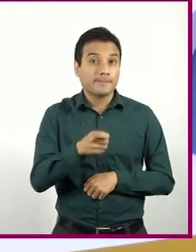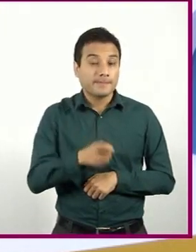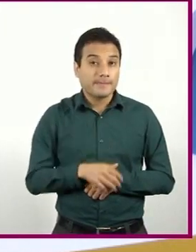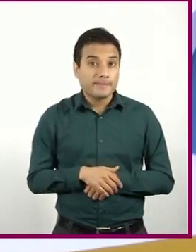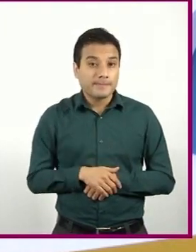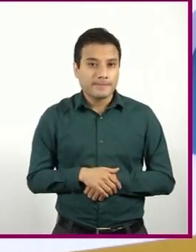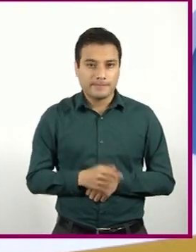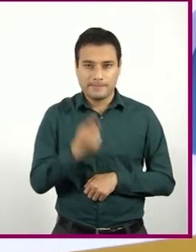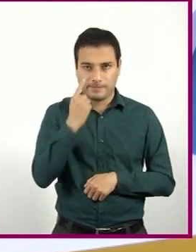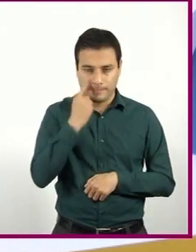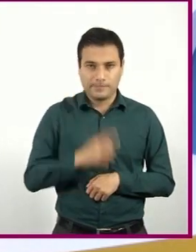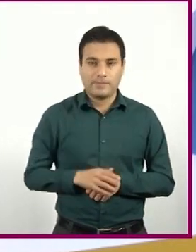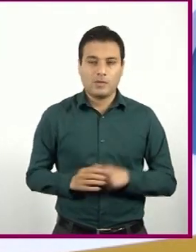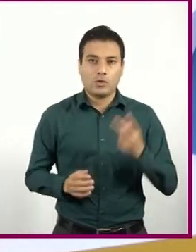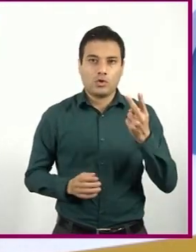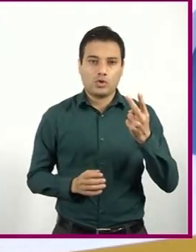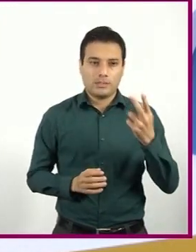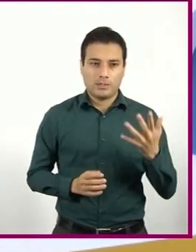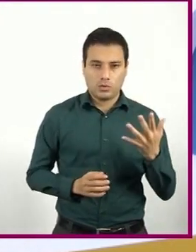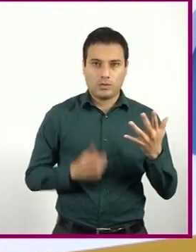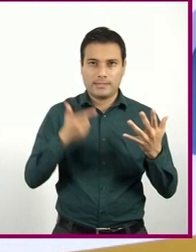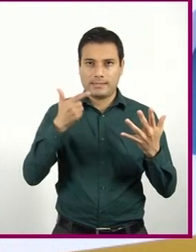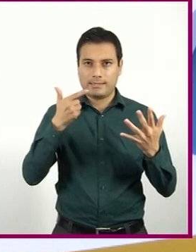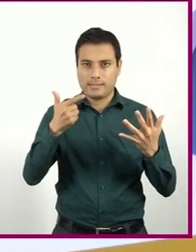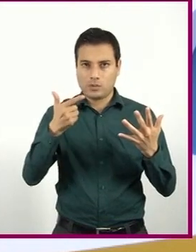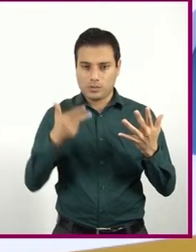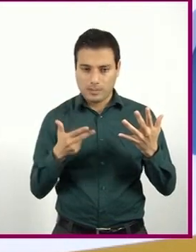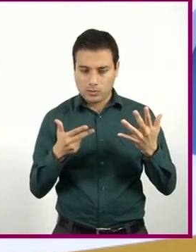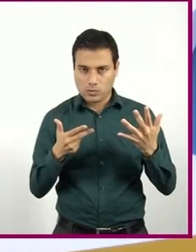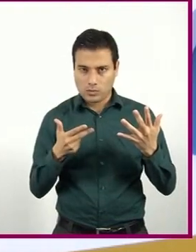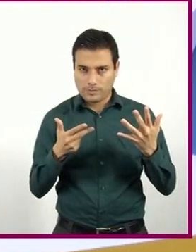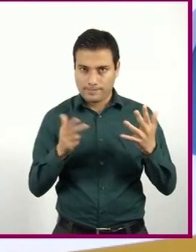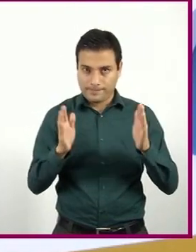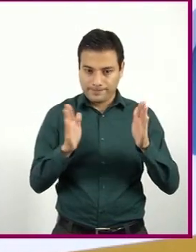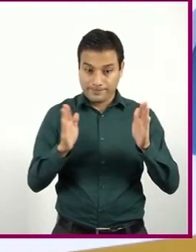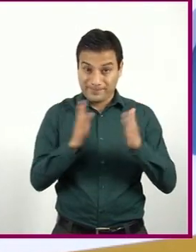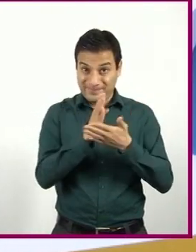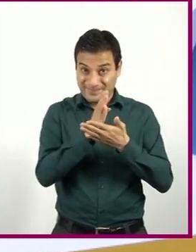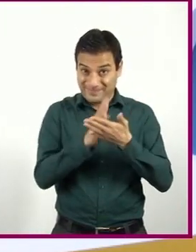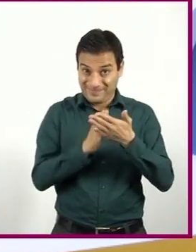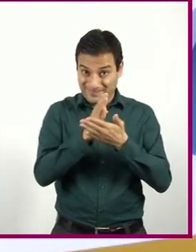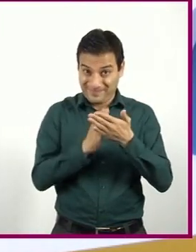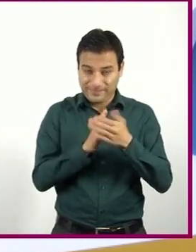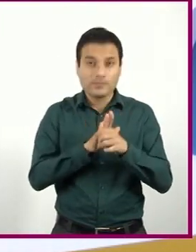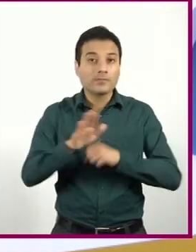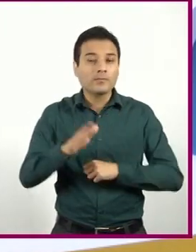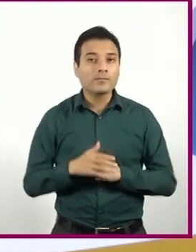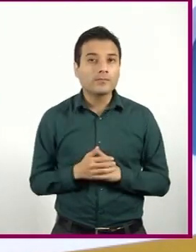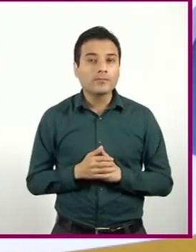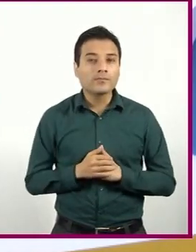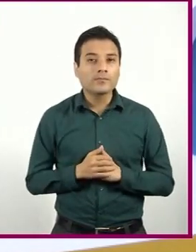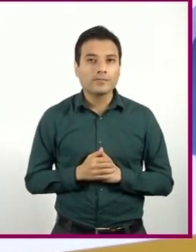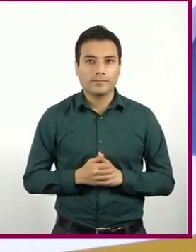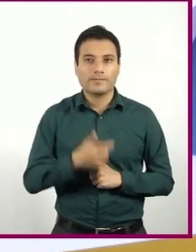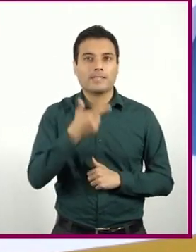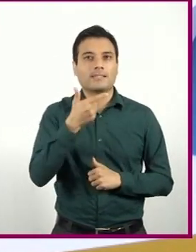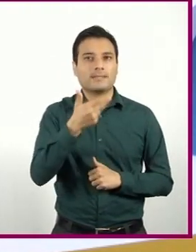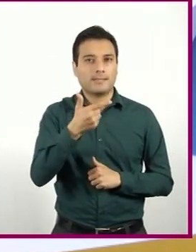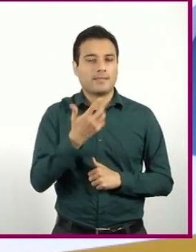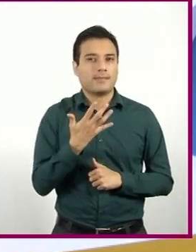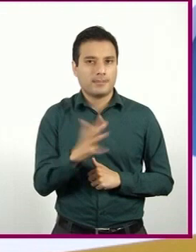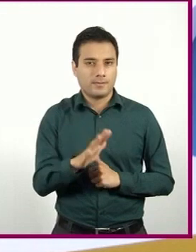entre las fracciones 2 quintos y 7 octavos, una de las fracciones que se encuentra es 7